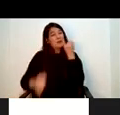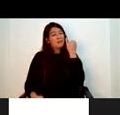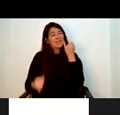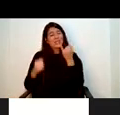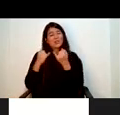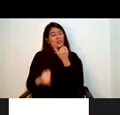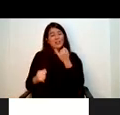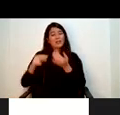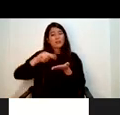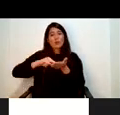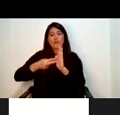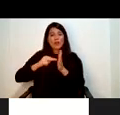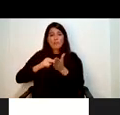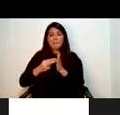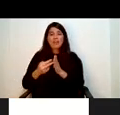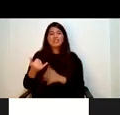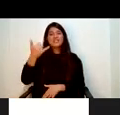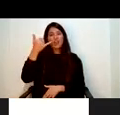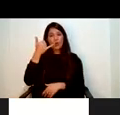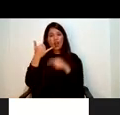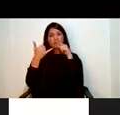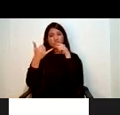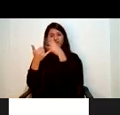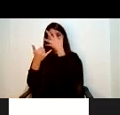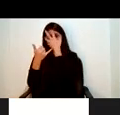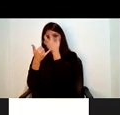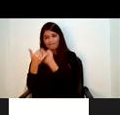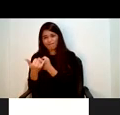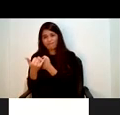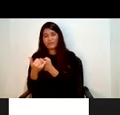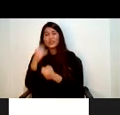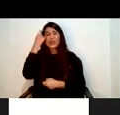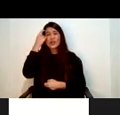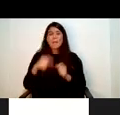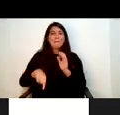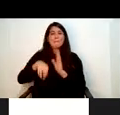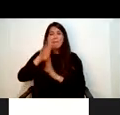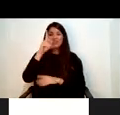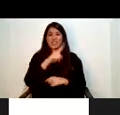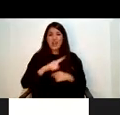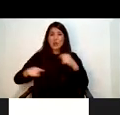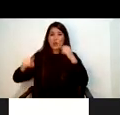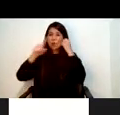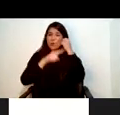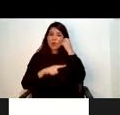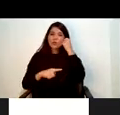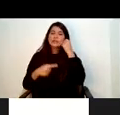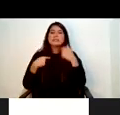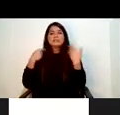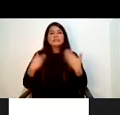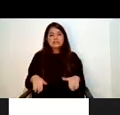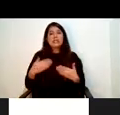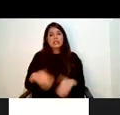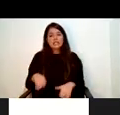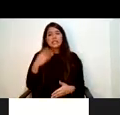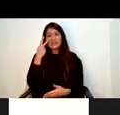conductas problemáticas es el celular. Yo creo que más de algunos nos ha tocado presenciar episodios